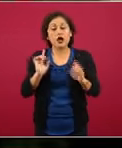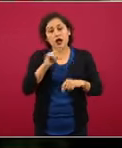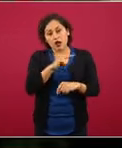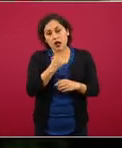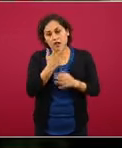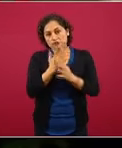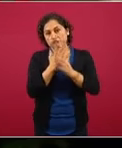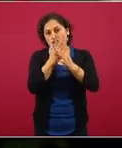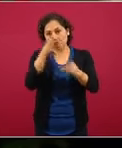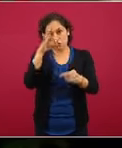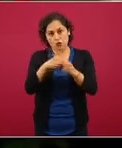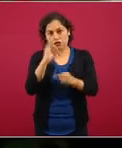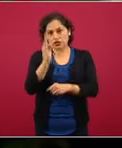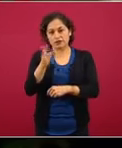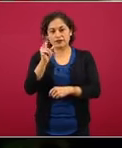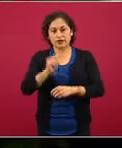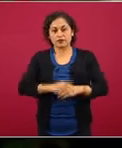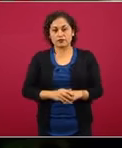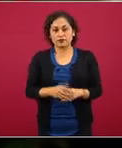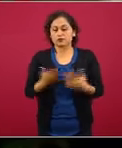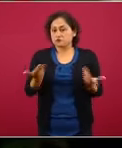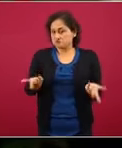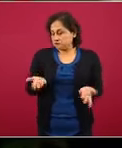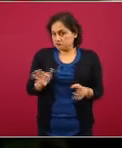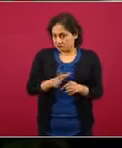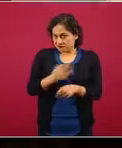contra. Entonces, en realidad, votan,